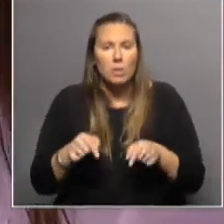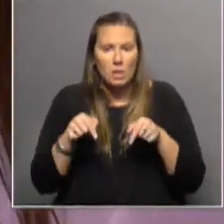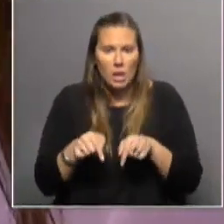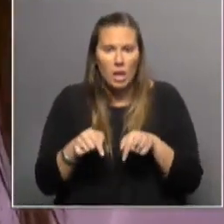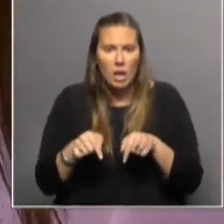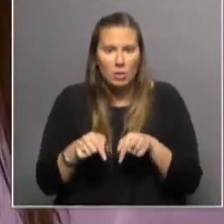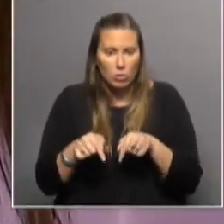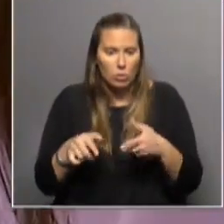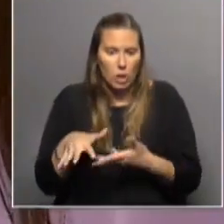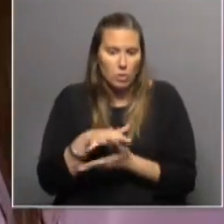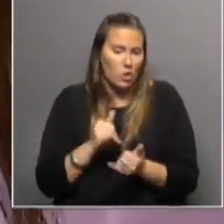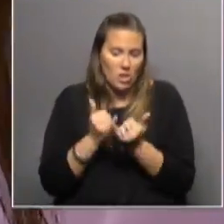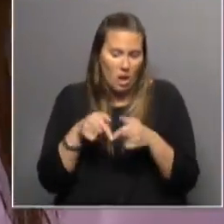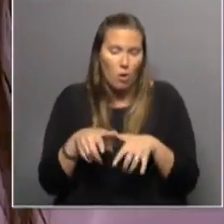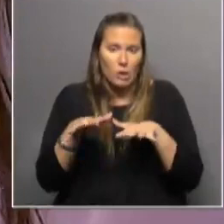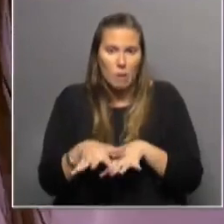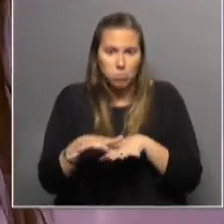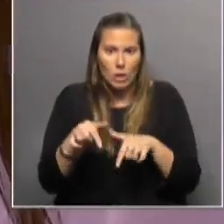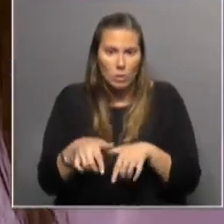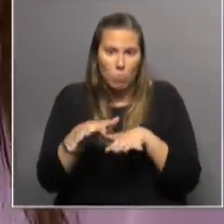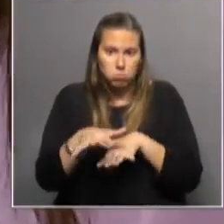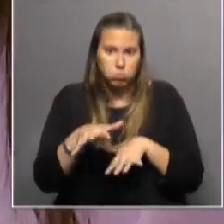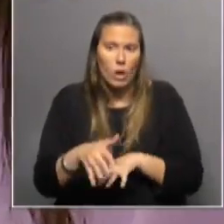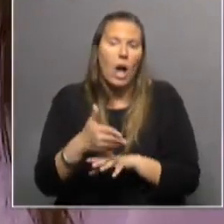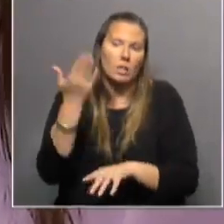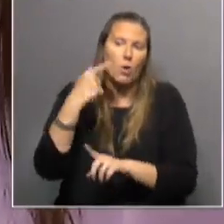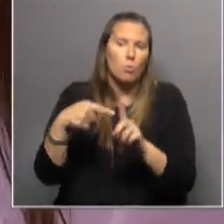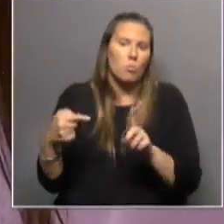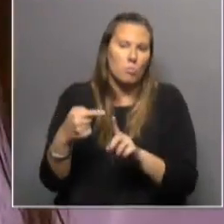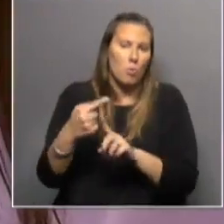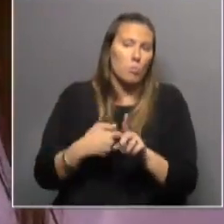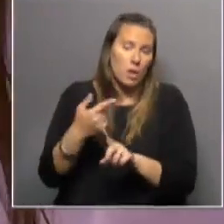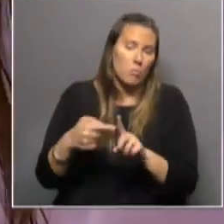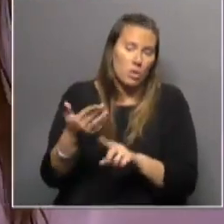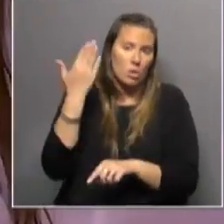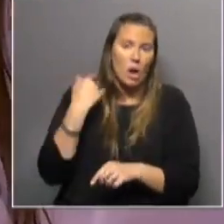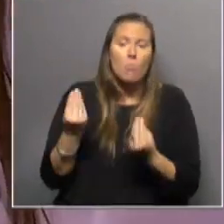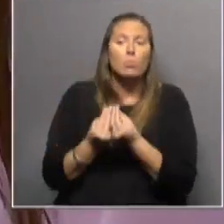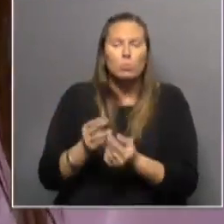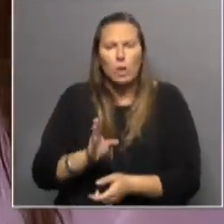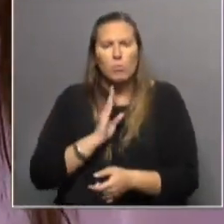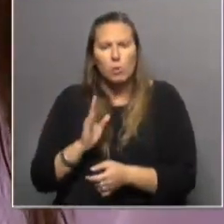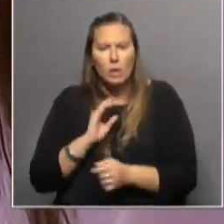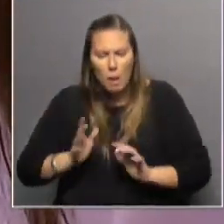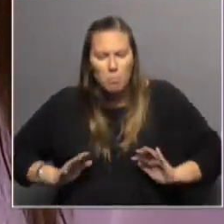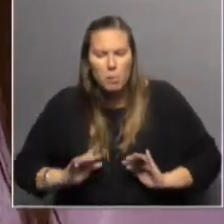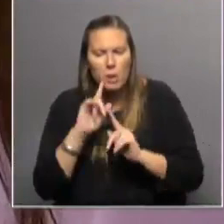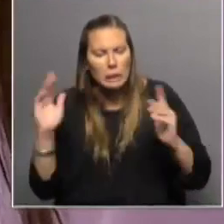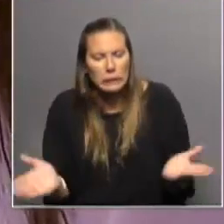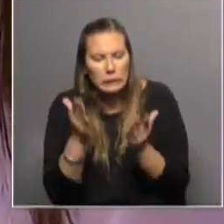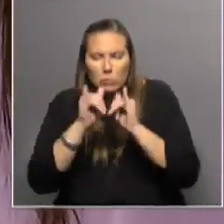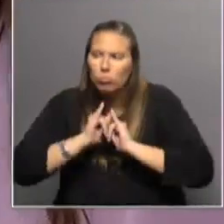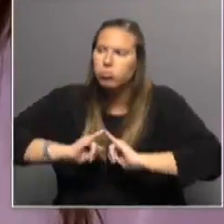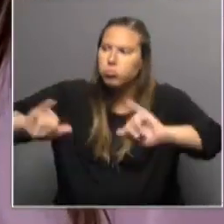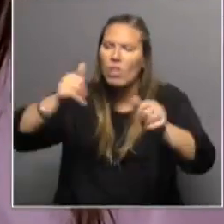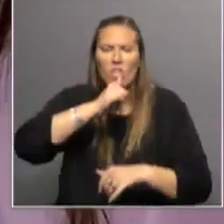movidas como la de hoy, porque en realidad esta movilización viene de hace un mes y medio atrás, que muchas mujeres estamos haciendo agite y propaganda,